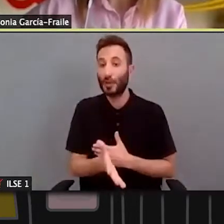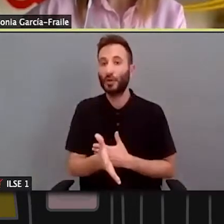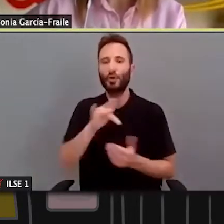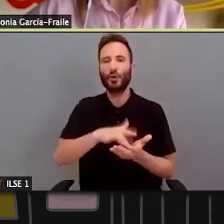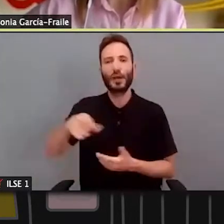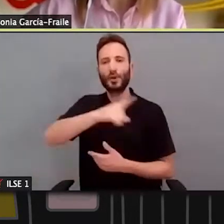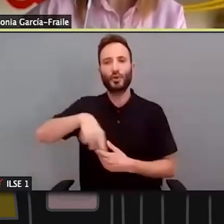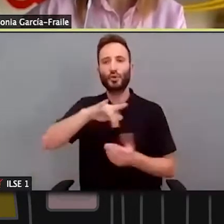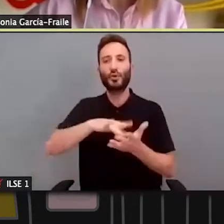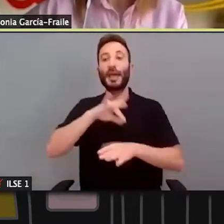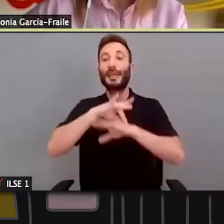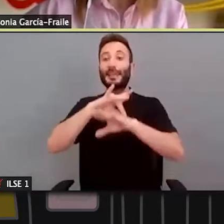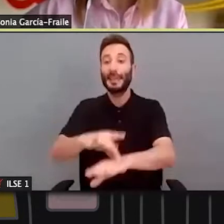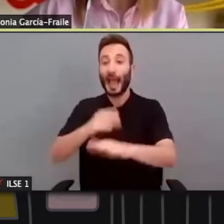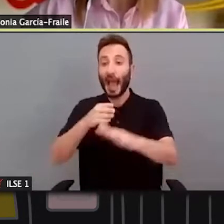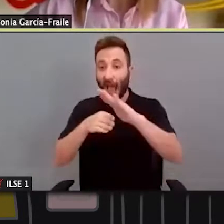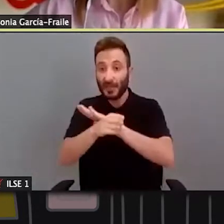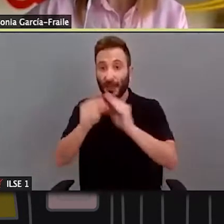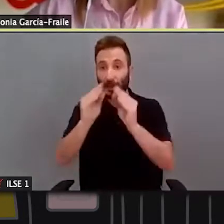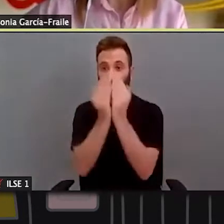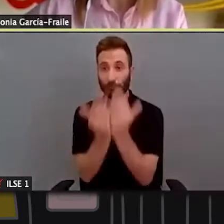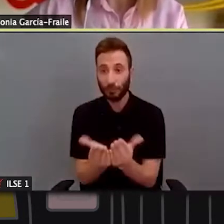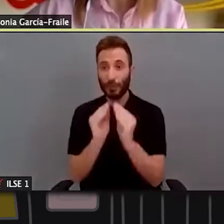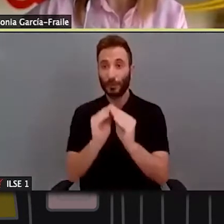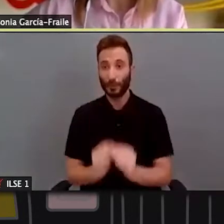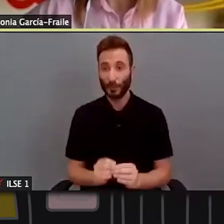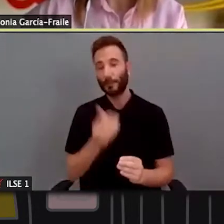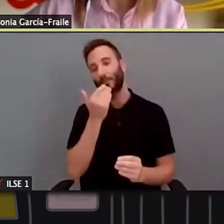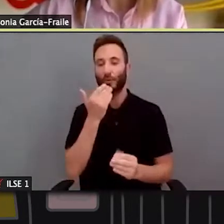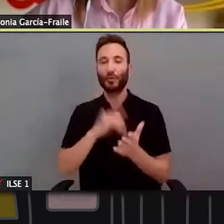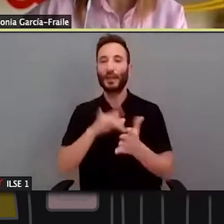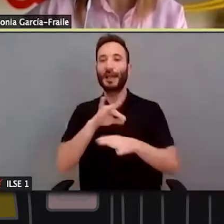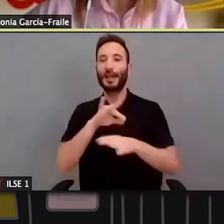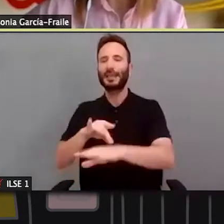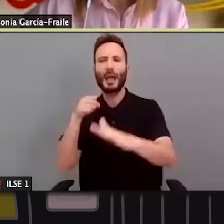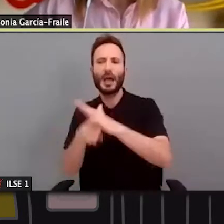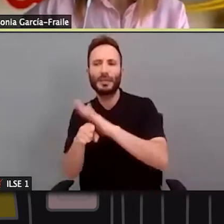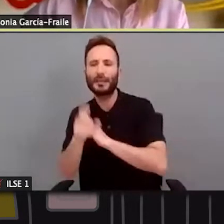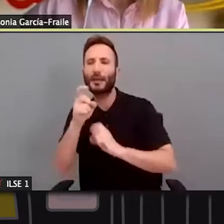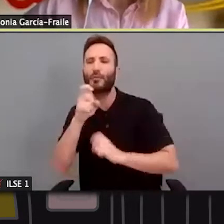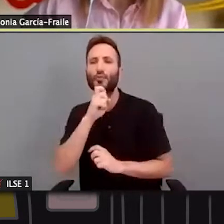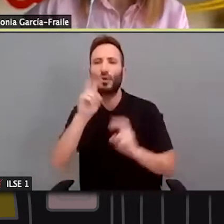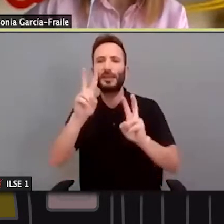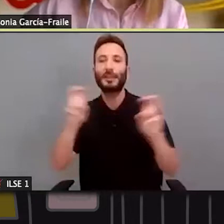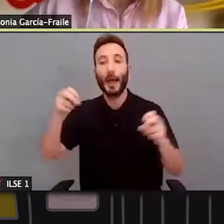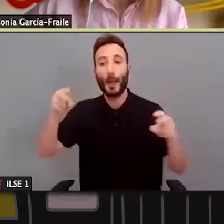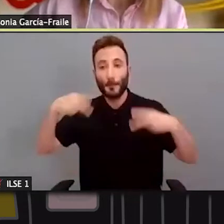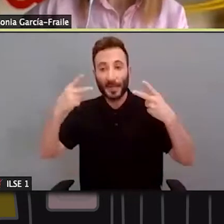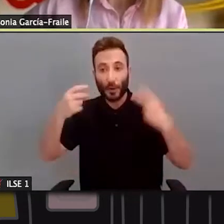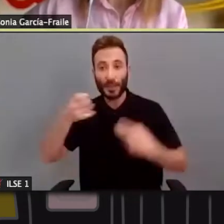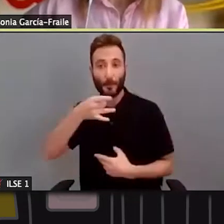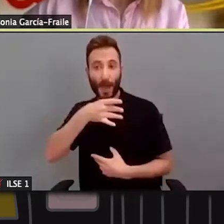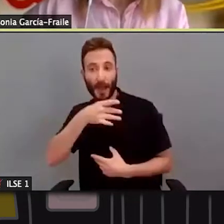de guías de accesibilidad, como es el caso de la guía Cómo gestionar la accesibilidad en bares y restaurantes, o el de la guía Cómo gestionar la